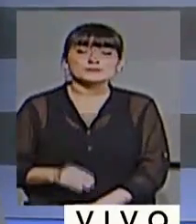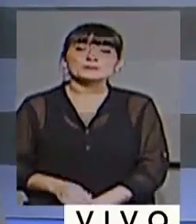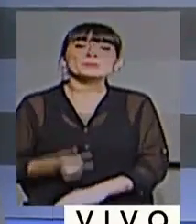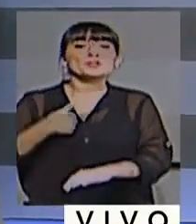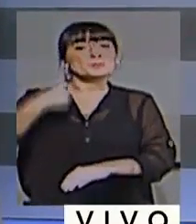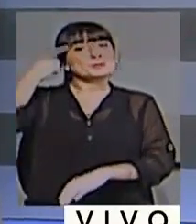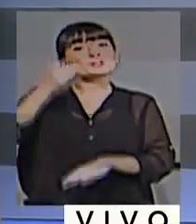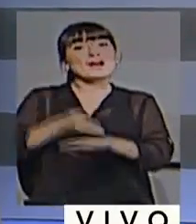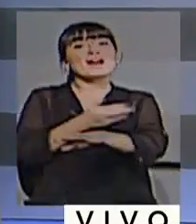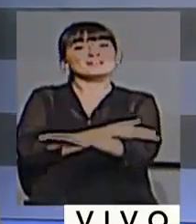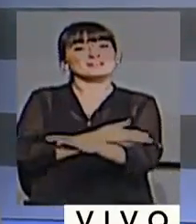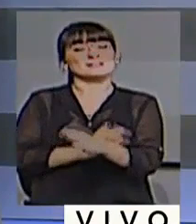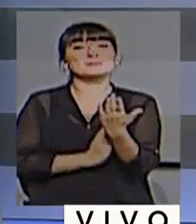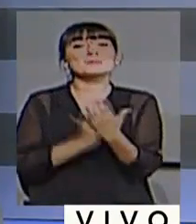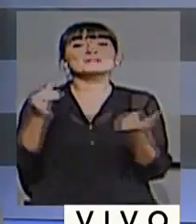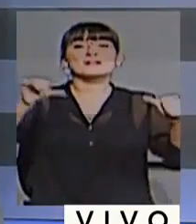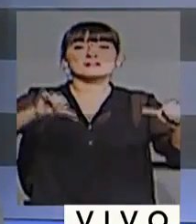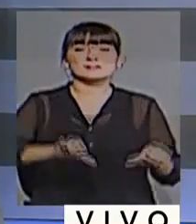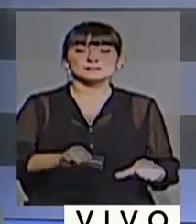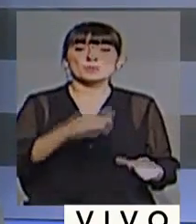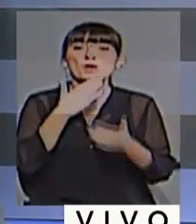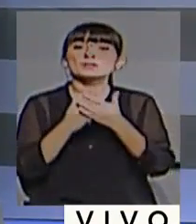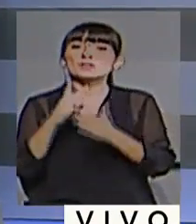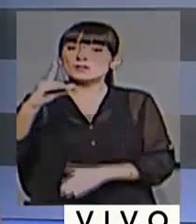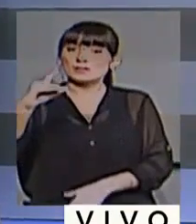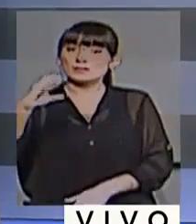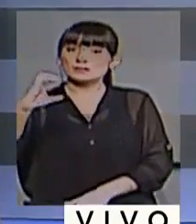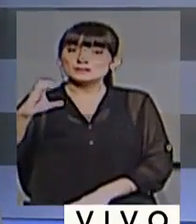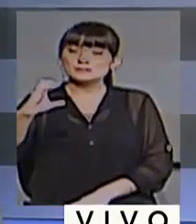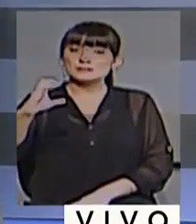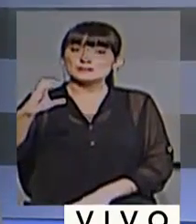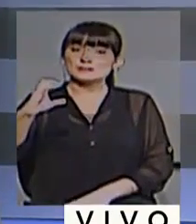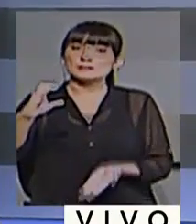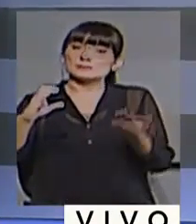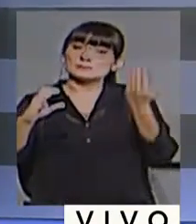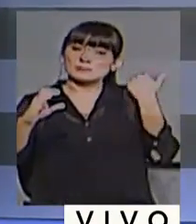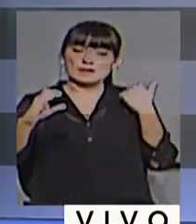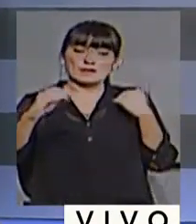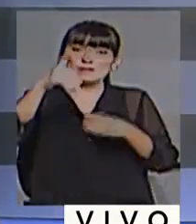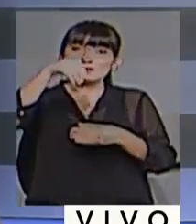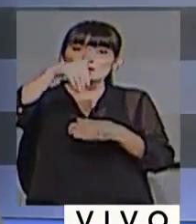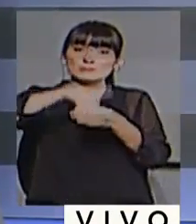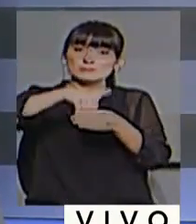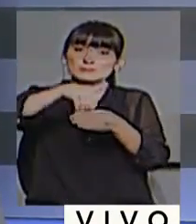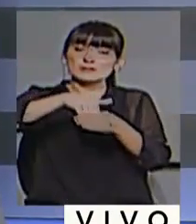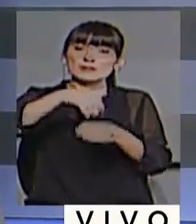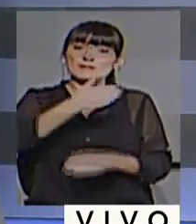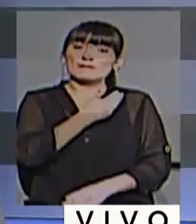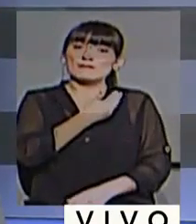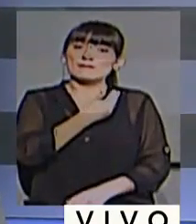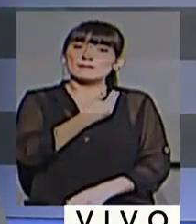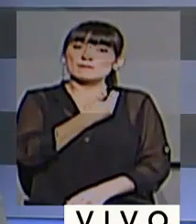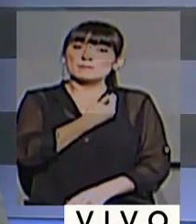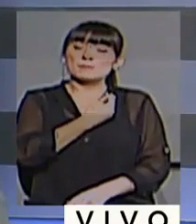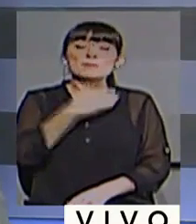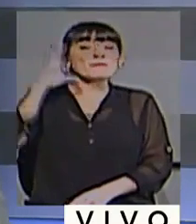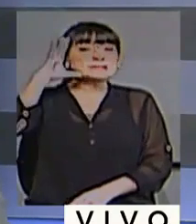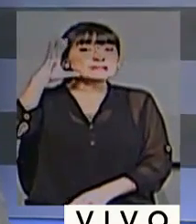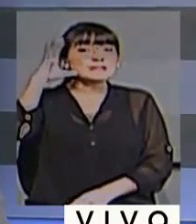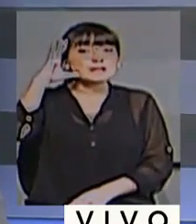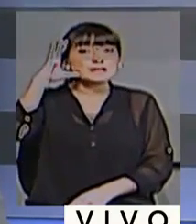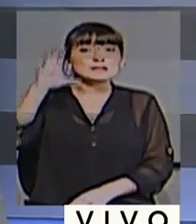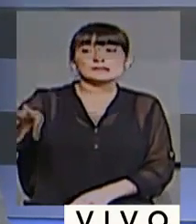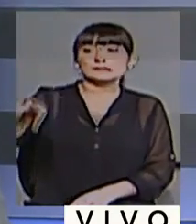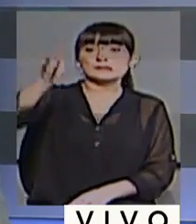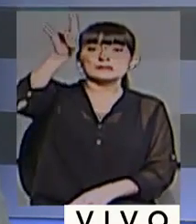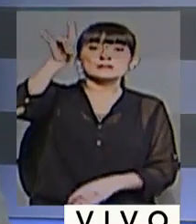antes. Comienza cuando la DC, en la elección que sale de Michelle Bachelet, sale de la primaria Soledad Alvear y queda